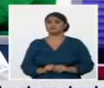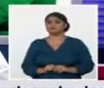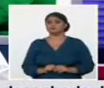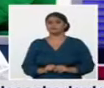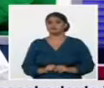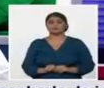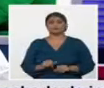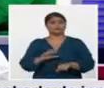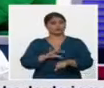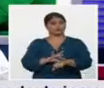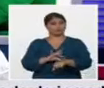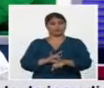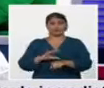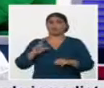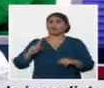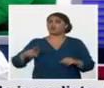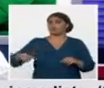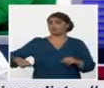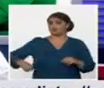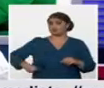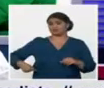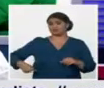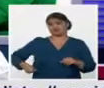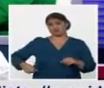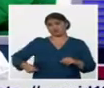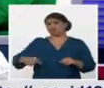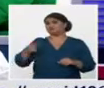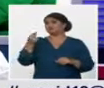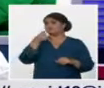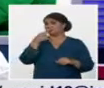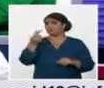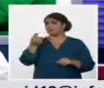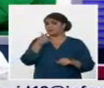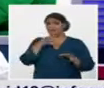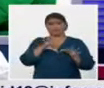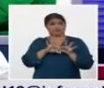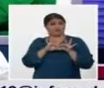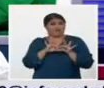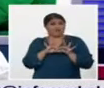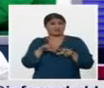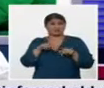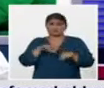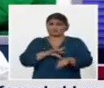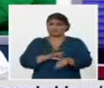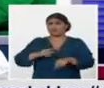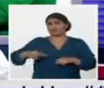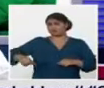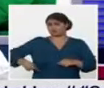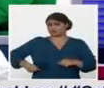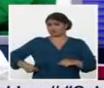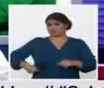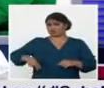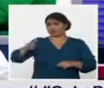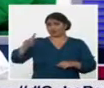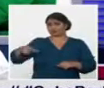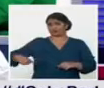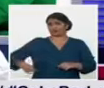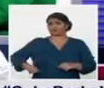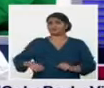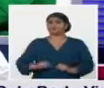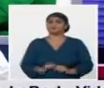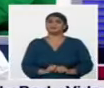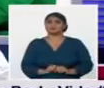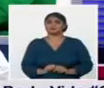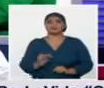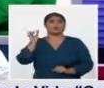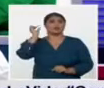renal crónica en tratamiento dialítico, muy vulnerable a una evolución desfavorable. Esta paciente sí de inicio